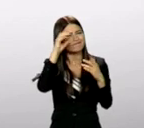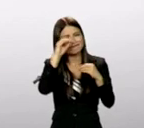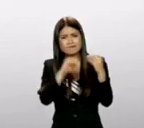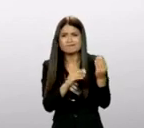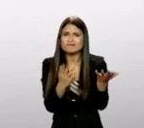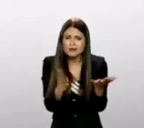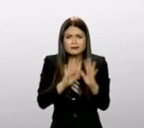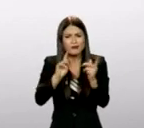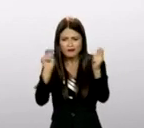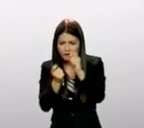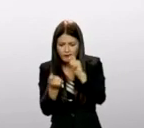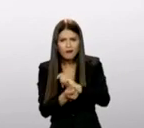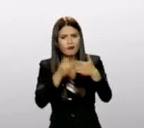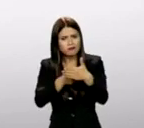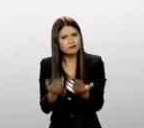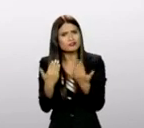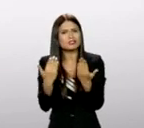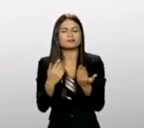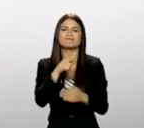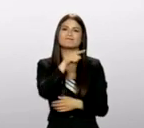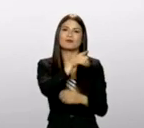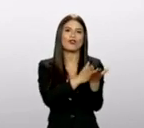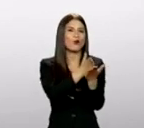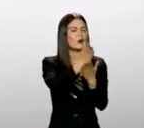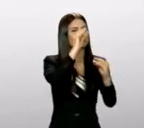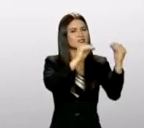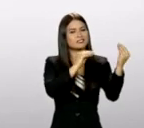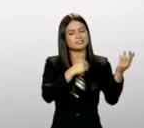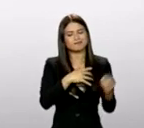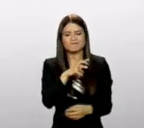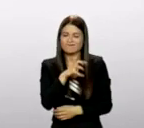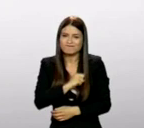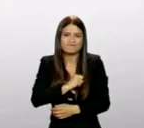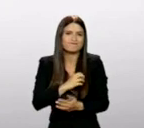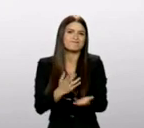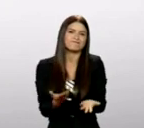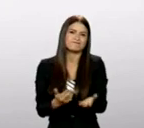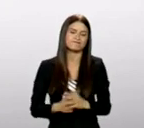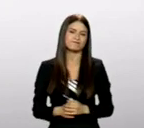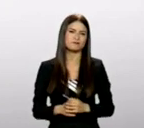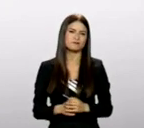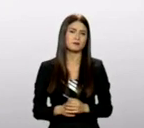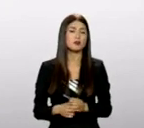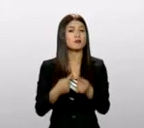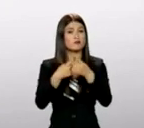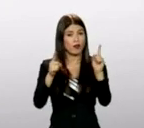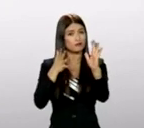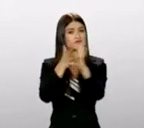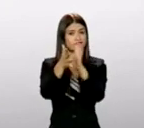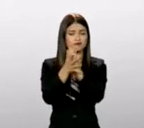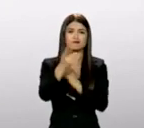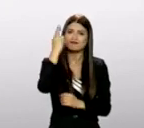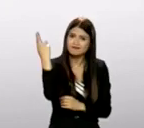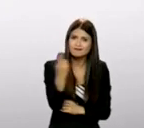e importantes cambios y ajustes. Lamento de veras esa posición. Quiero, sin embargo,